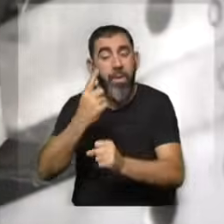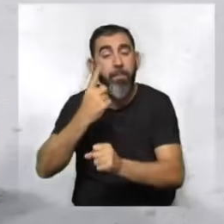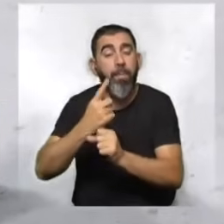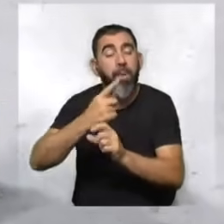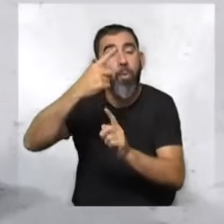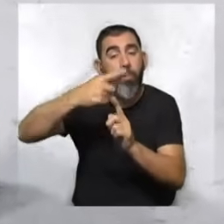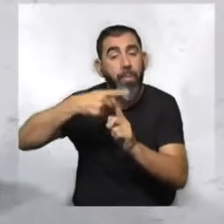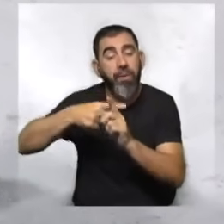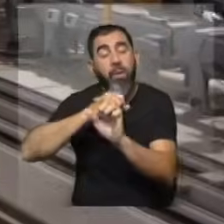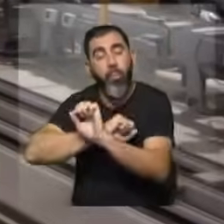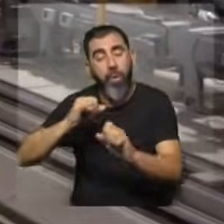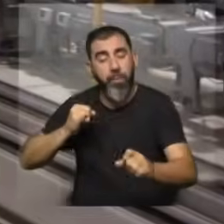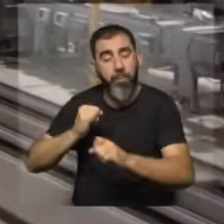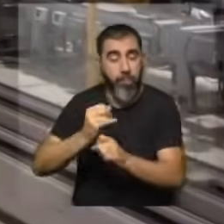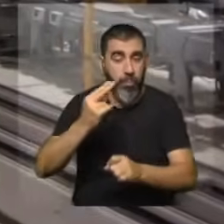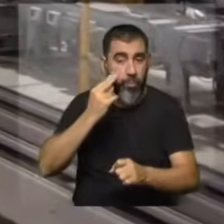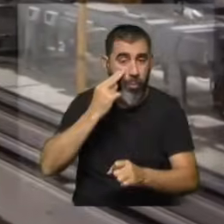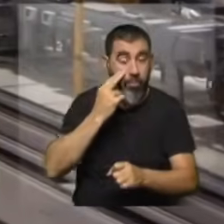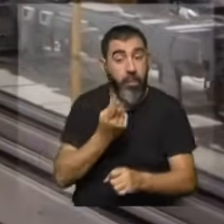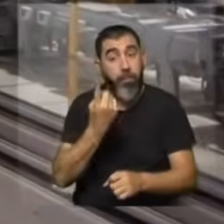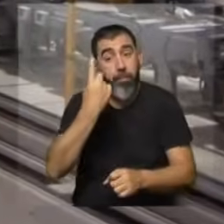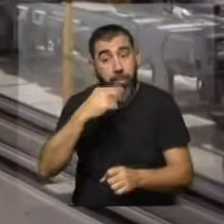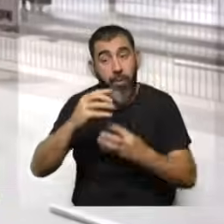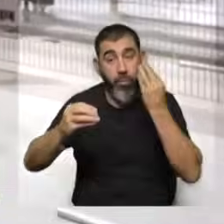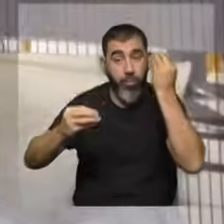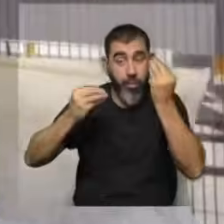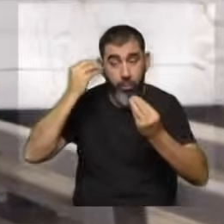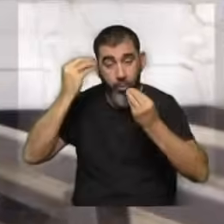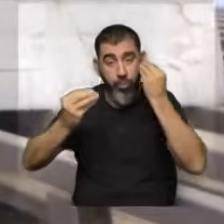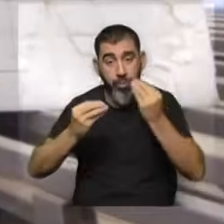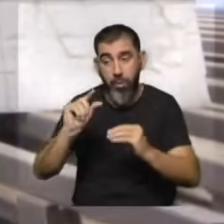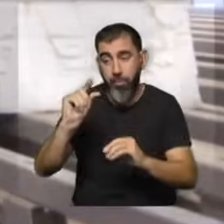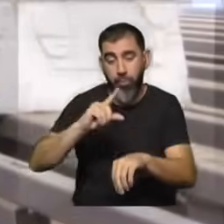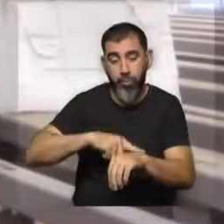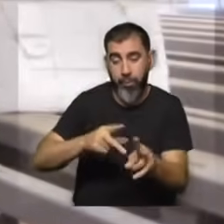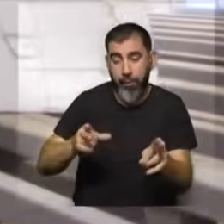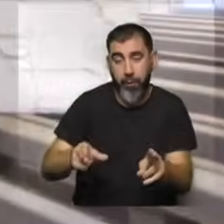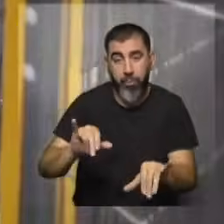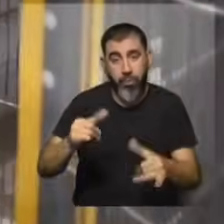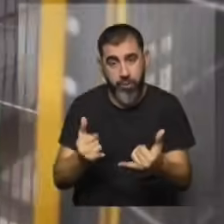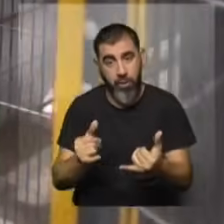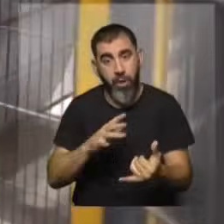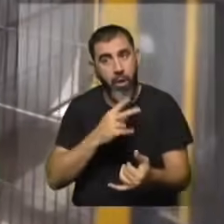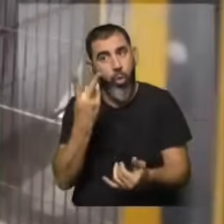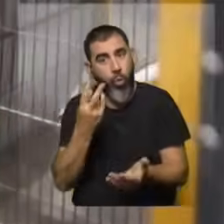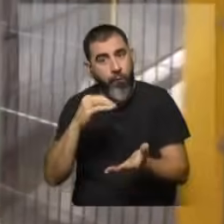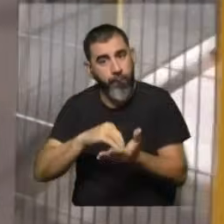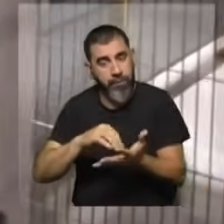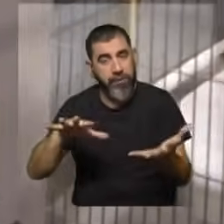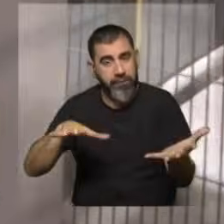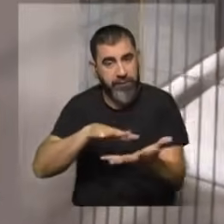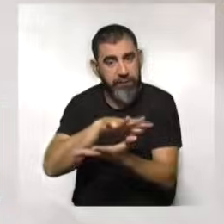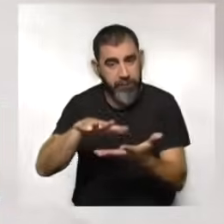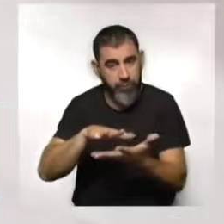meses puede tener fallas pero la verdad que e preocupa que En tan poco tiempo ya va haciendo dos eh